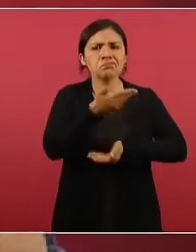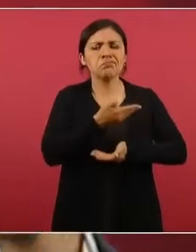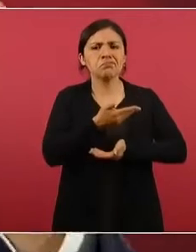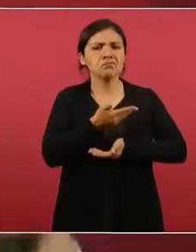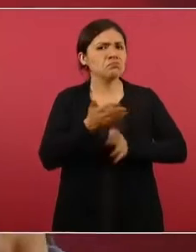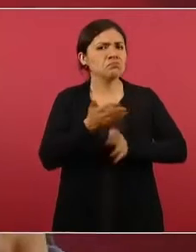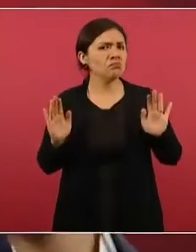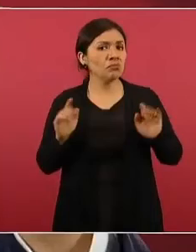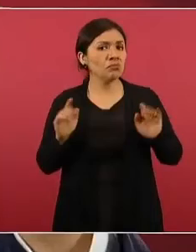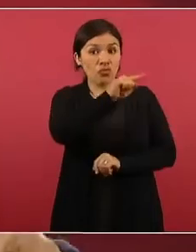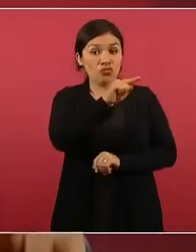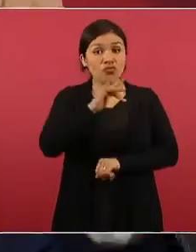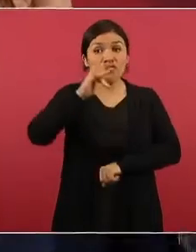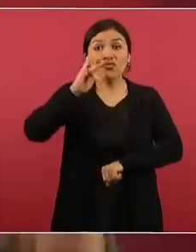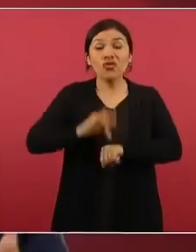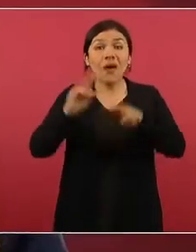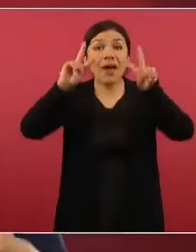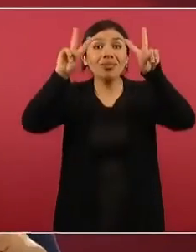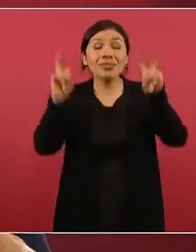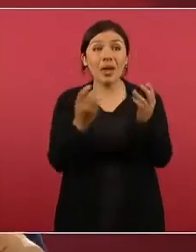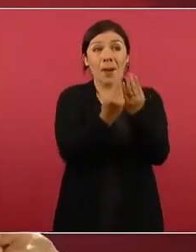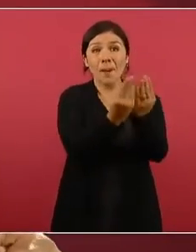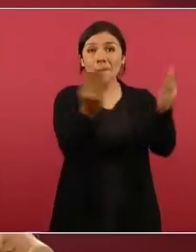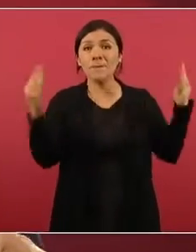que no iba a tocar el tema del muro